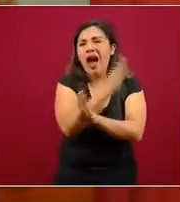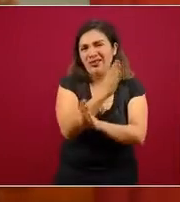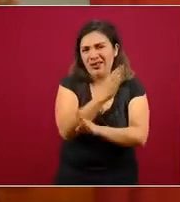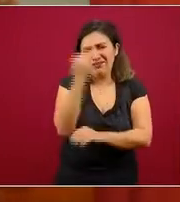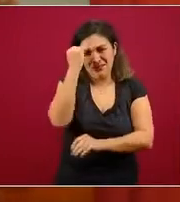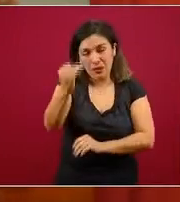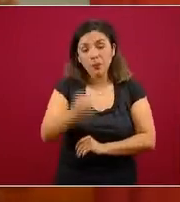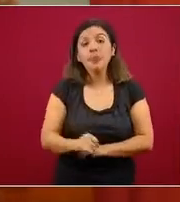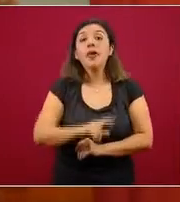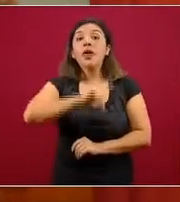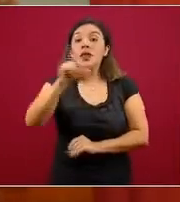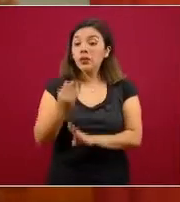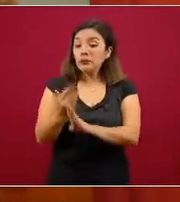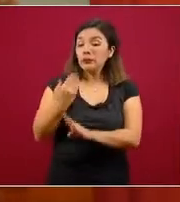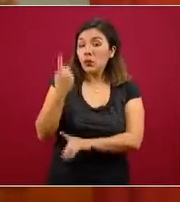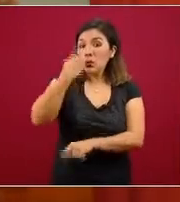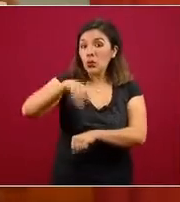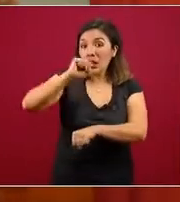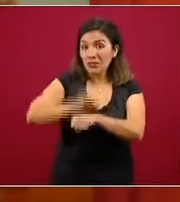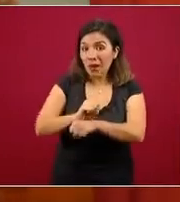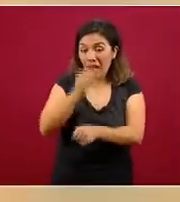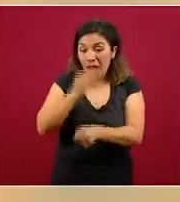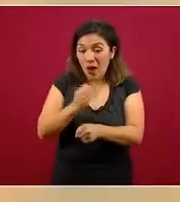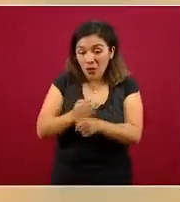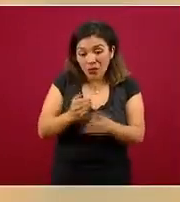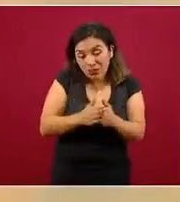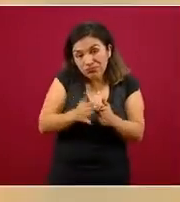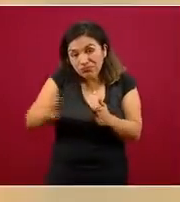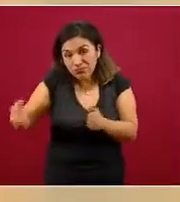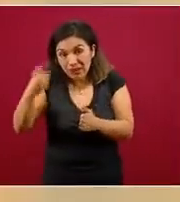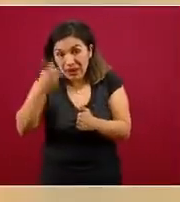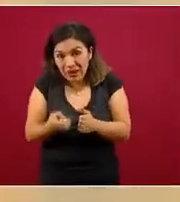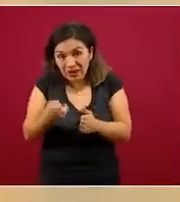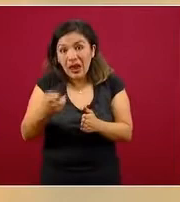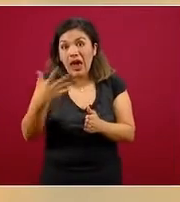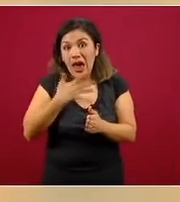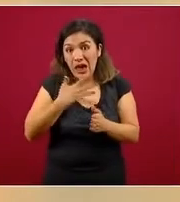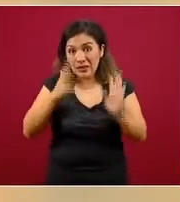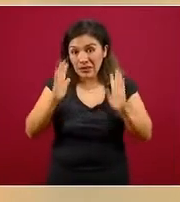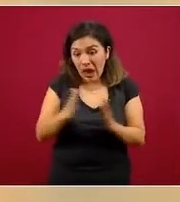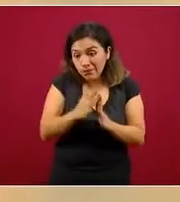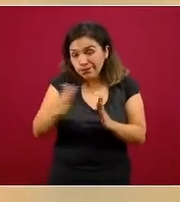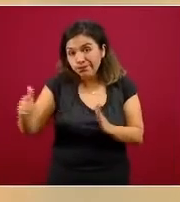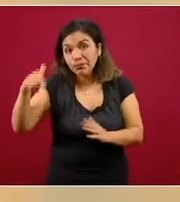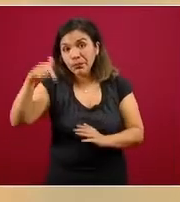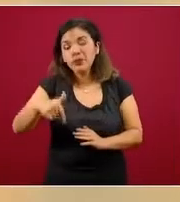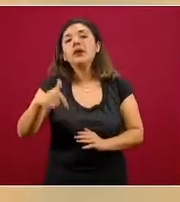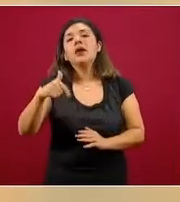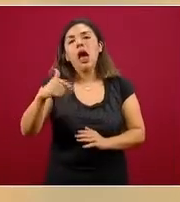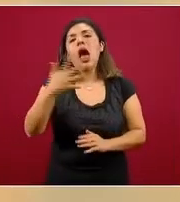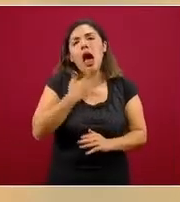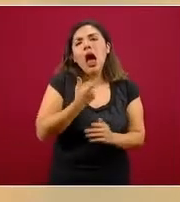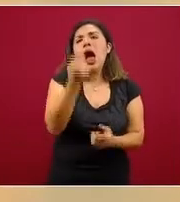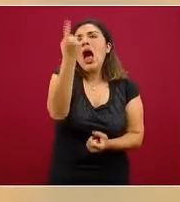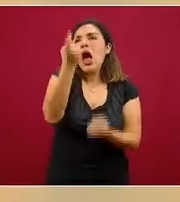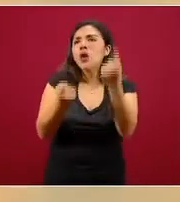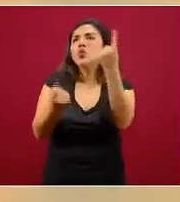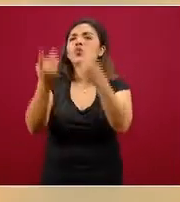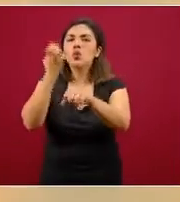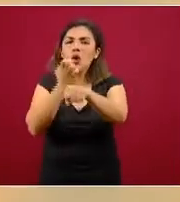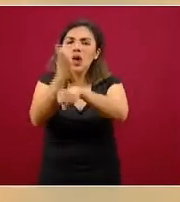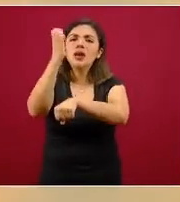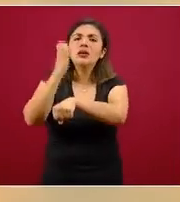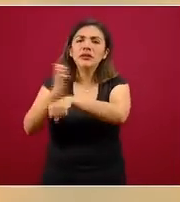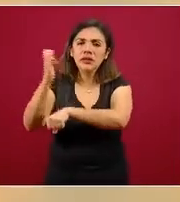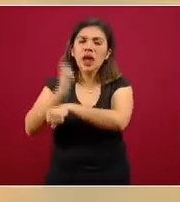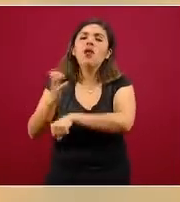A partir de la semana pasada apenas, y la que estamos en este momento cursando, entidades federativas